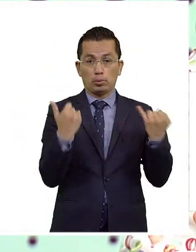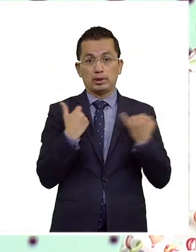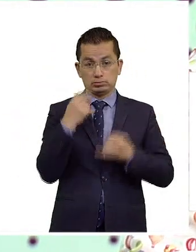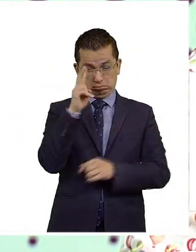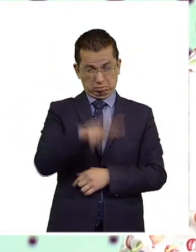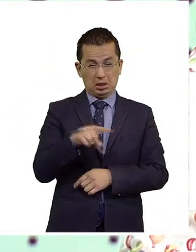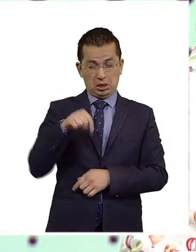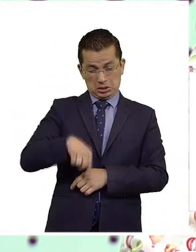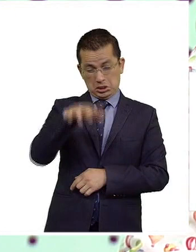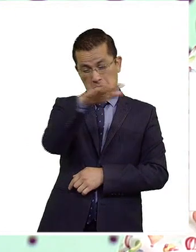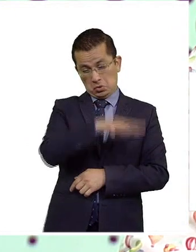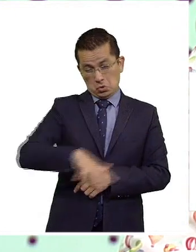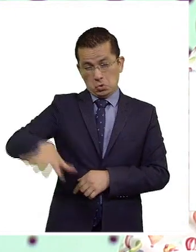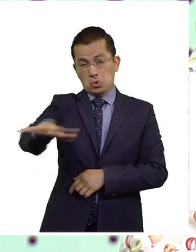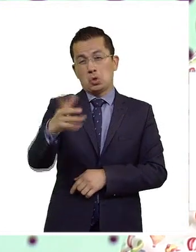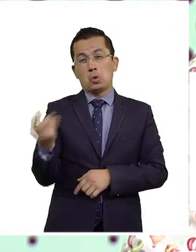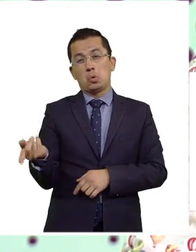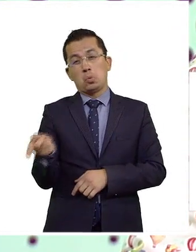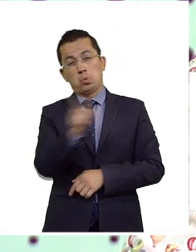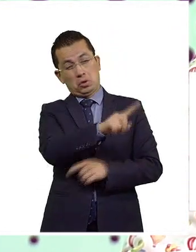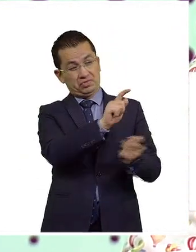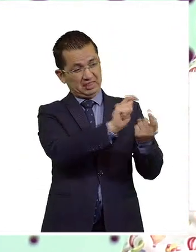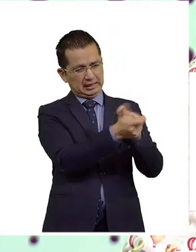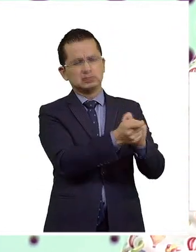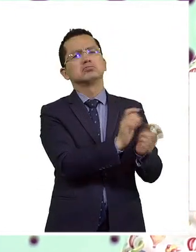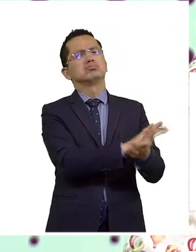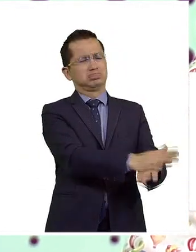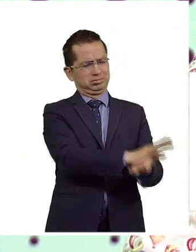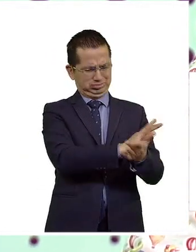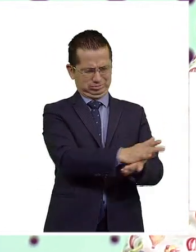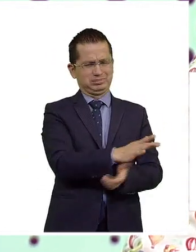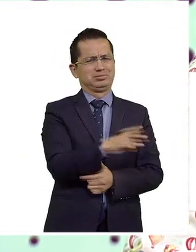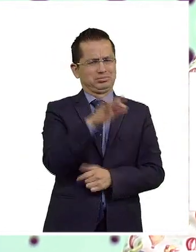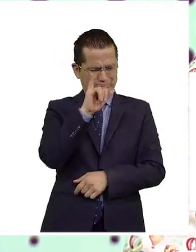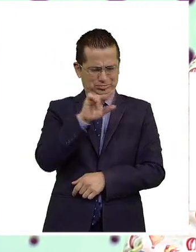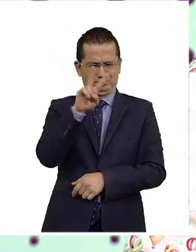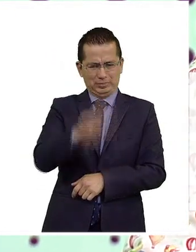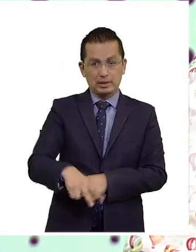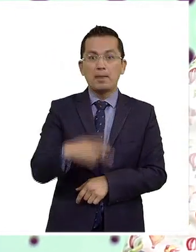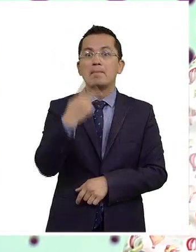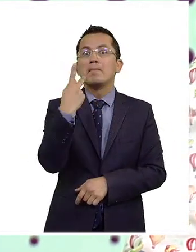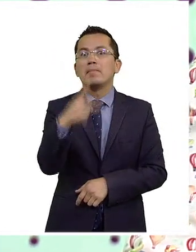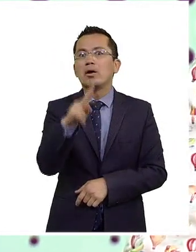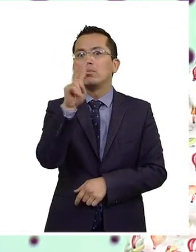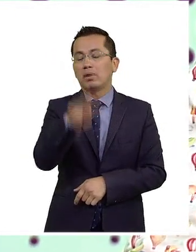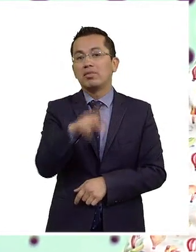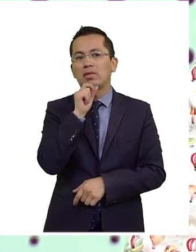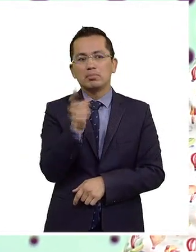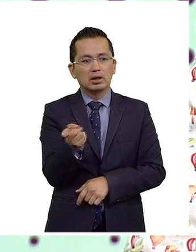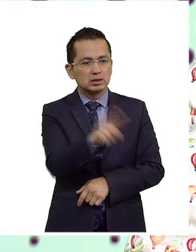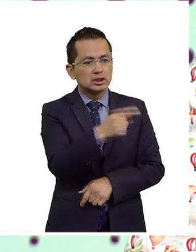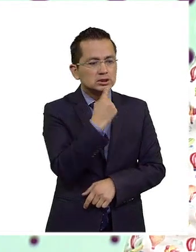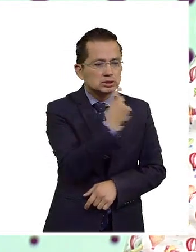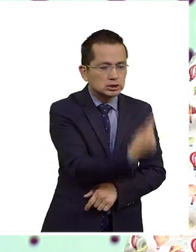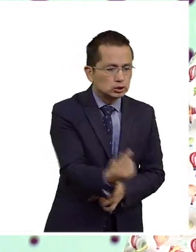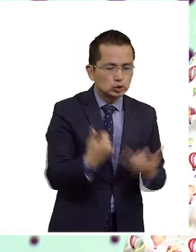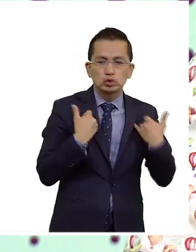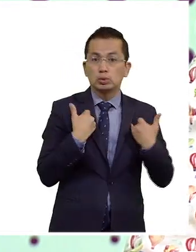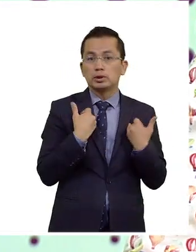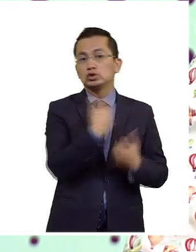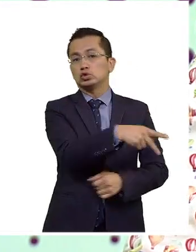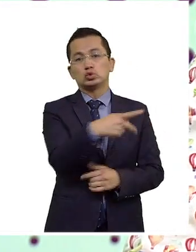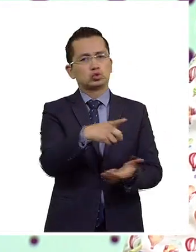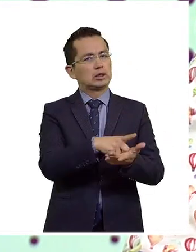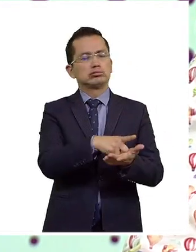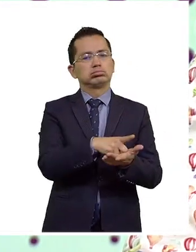todas las personas trans, también discrimina la posibilidad de que los niños y las niñas puedan ejercer sus derechos. Se ha asumido